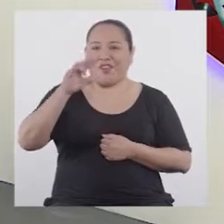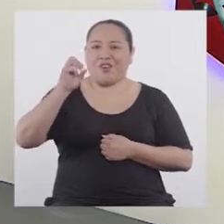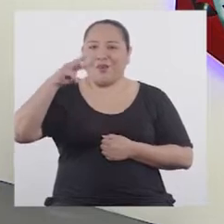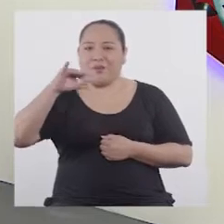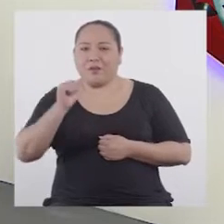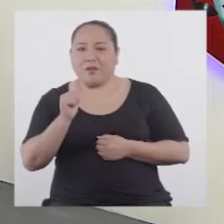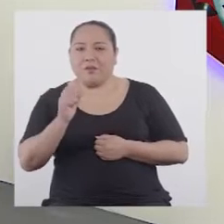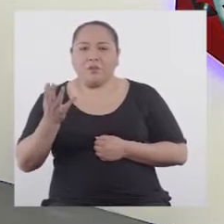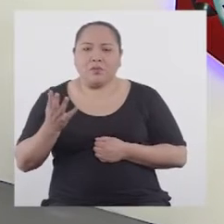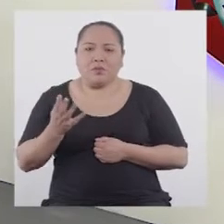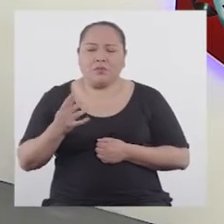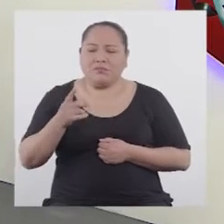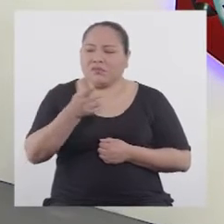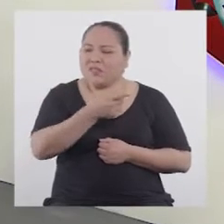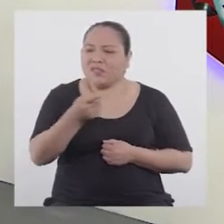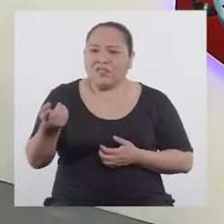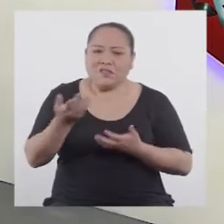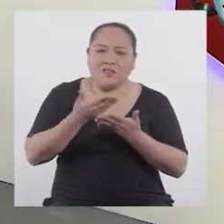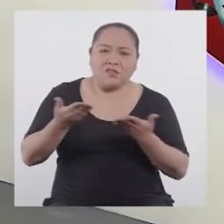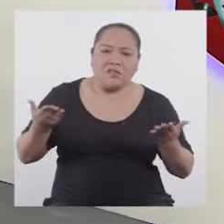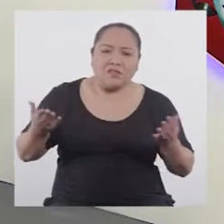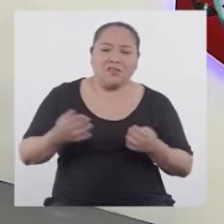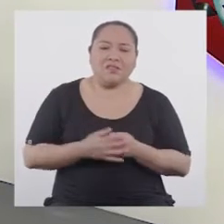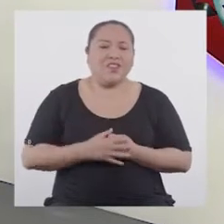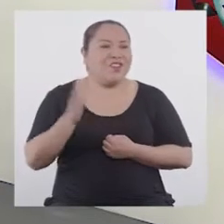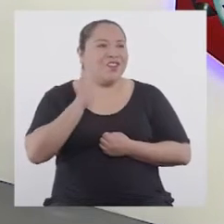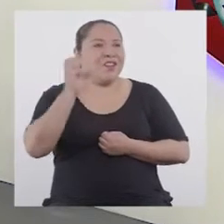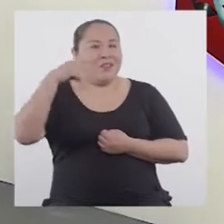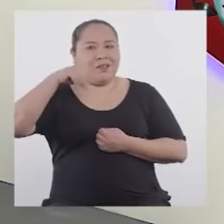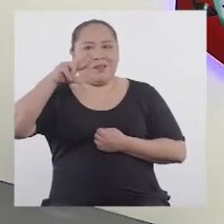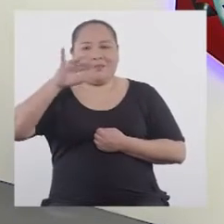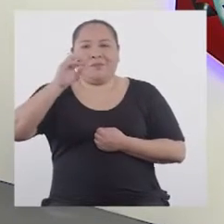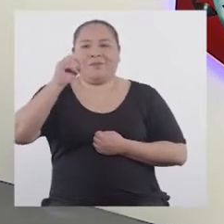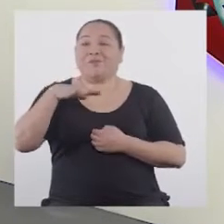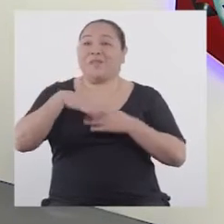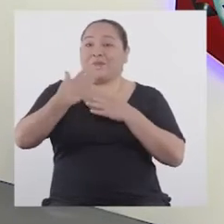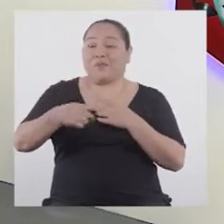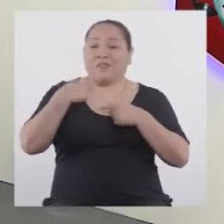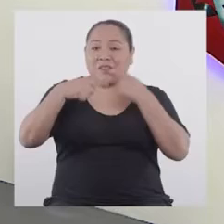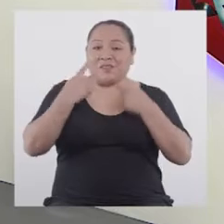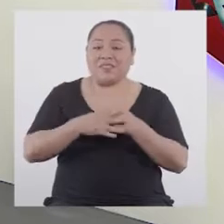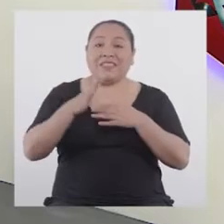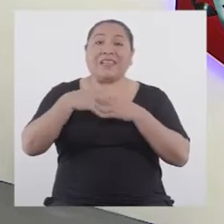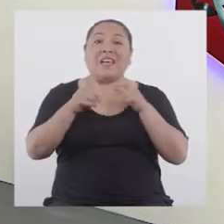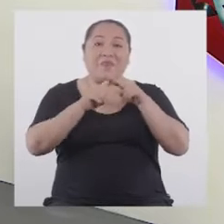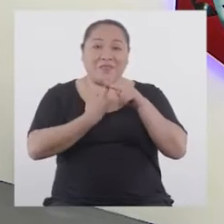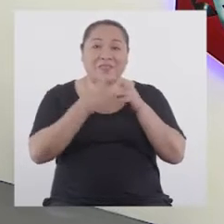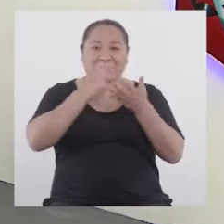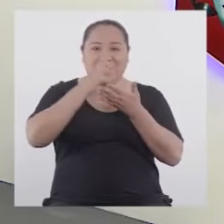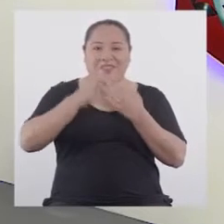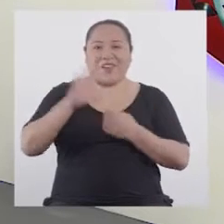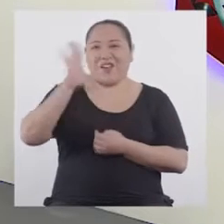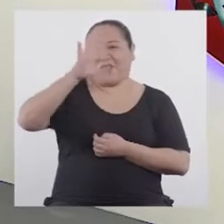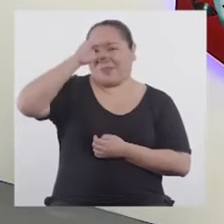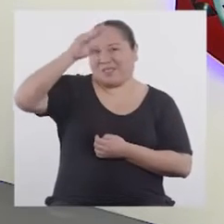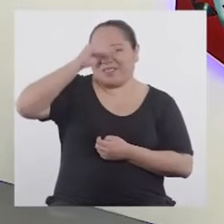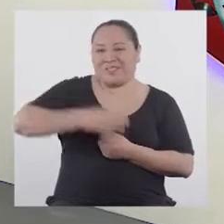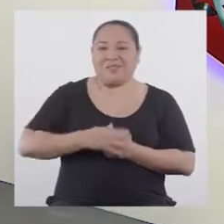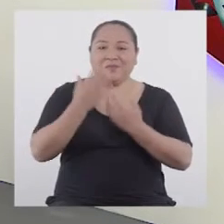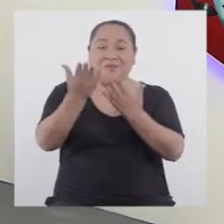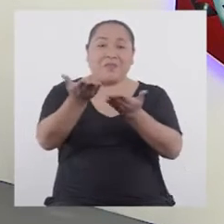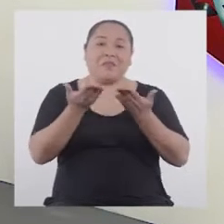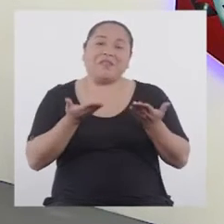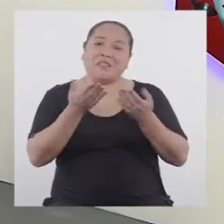Hola, Romy. Uy, ¿y todas esas cosas? Hola, Mario. Luego te cuento, ya empezó el programa. Hola, chicas y